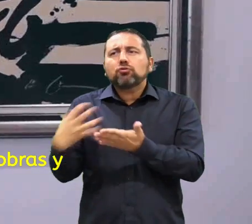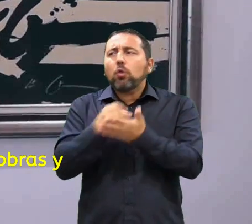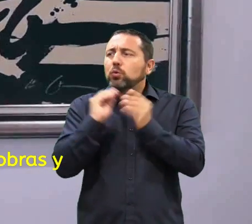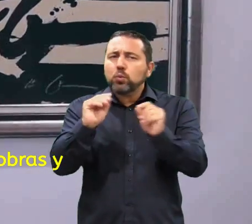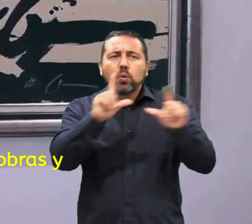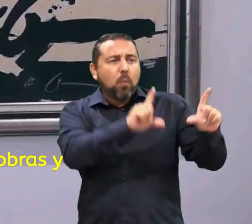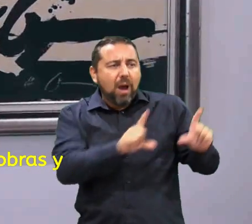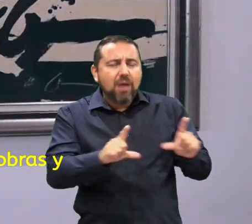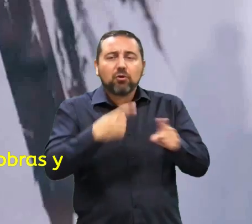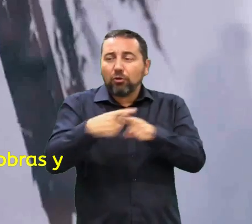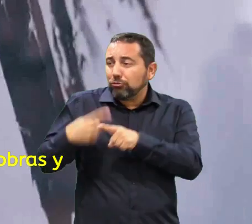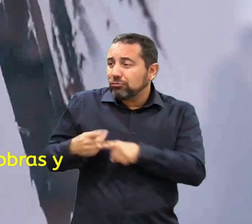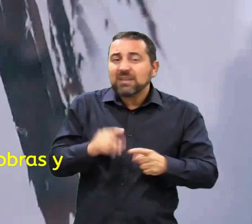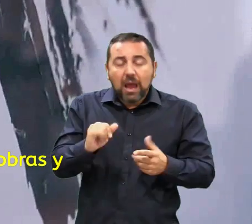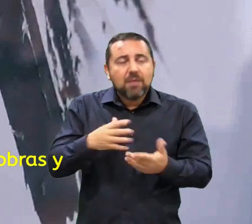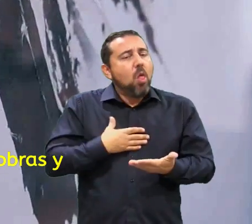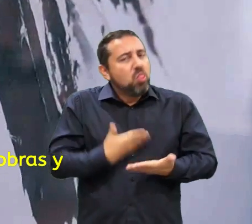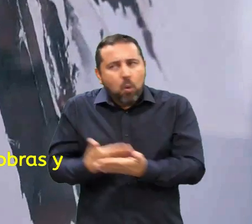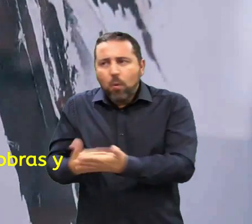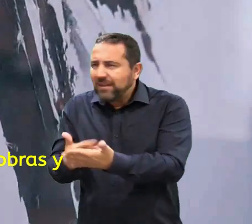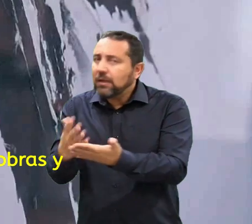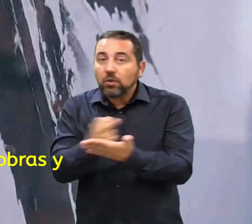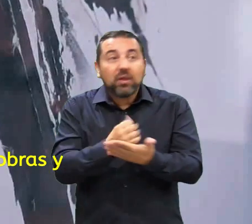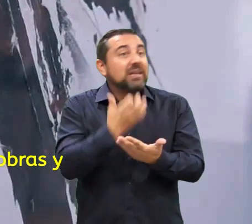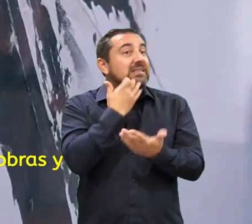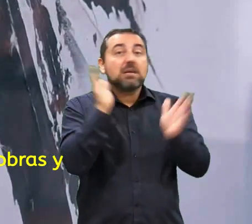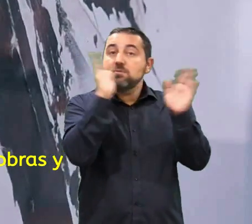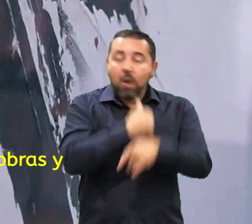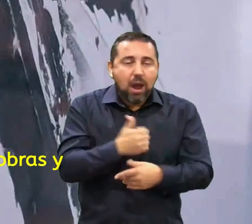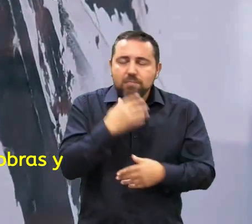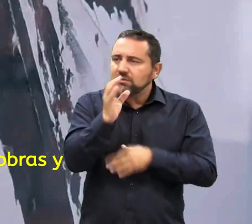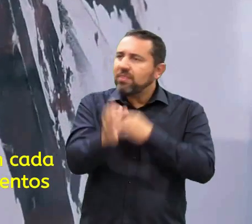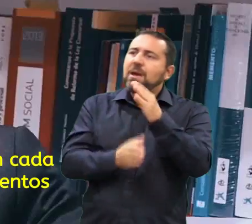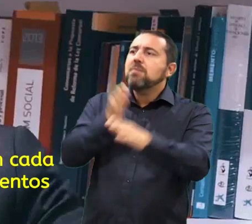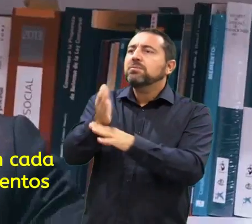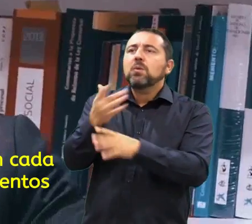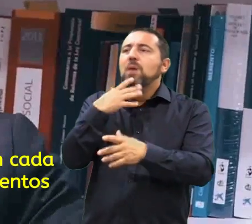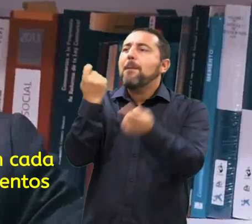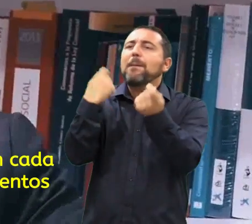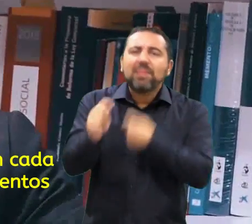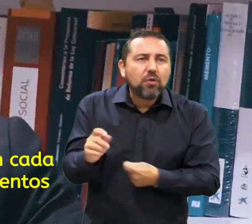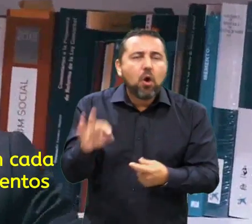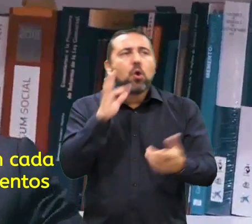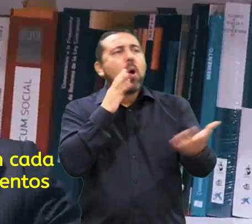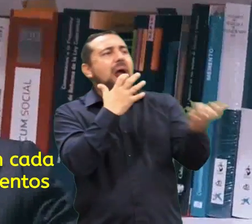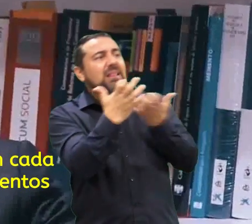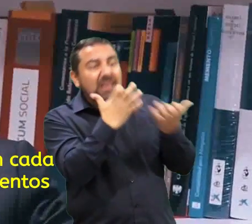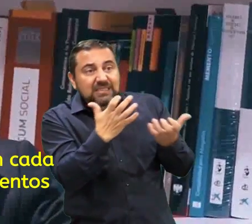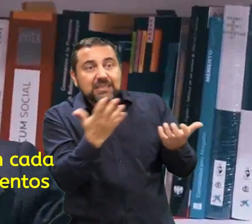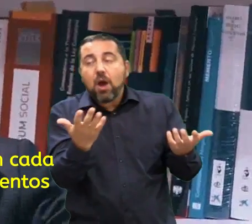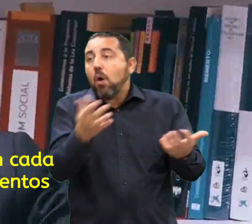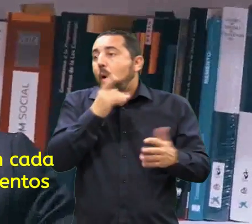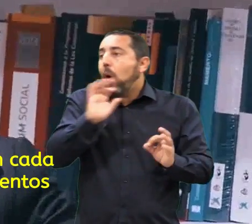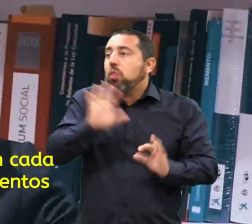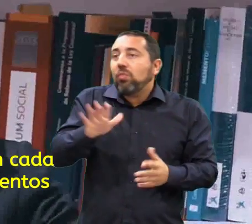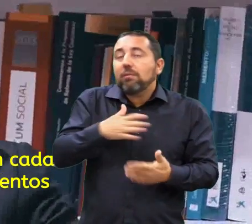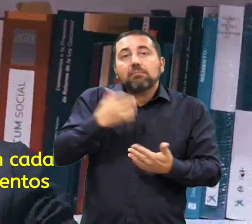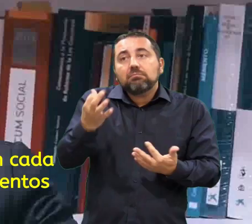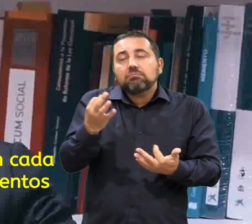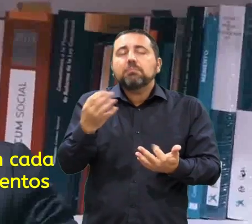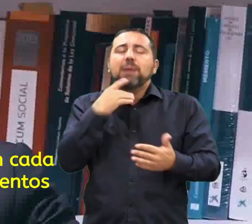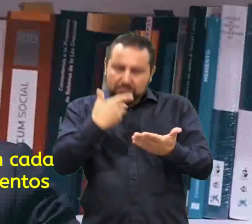estado documental de todas sus obras, y cuando no estén documentadas acudan al vendedor, al